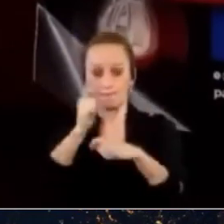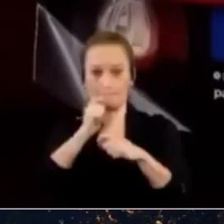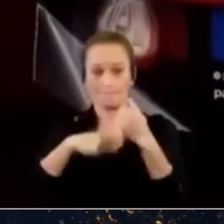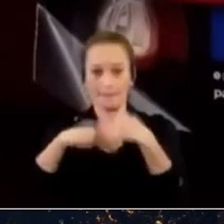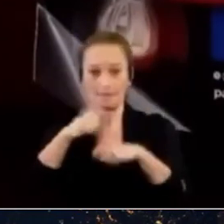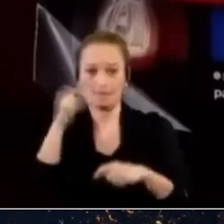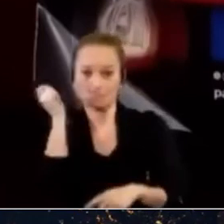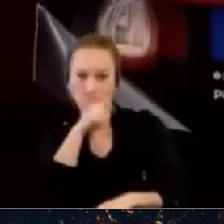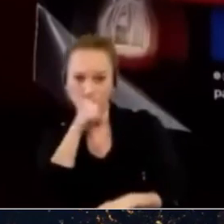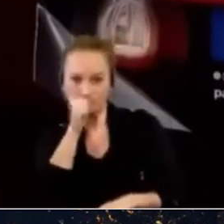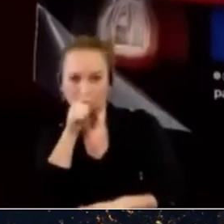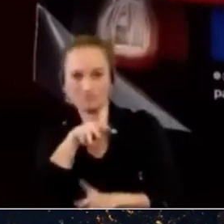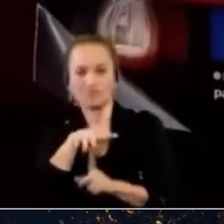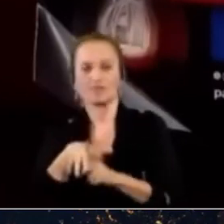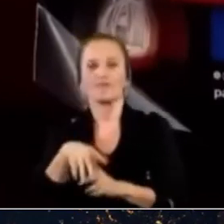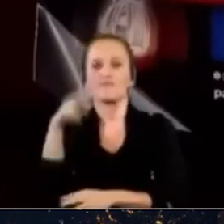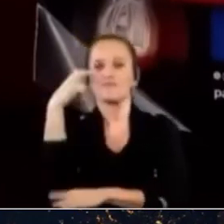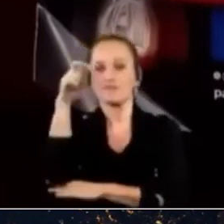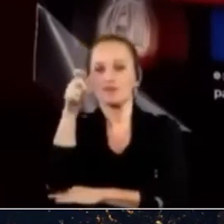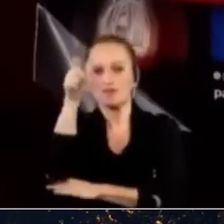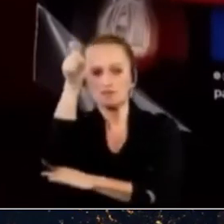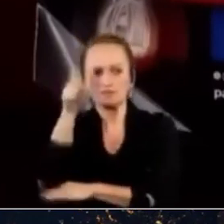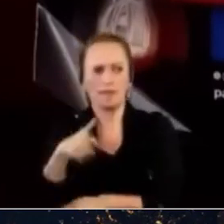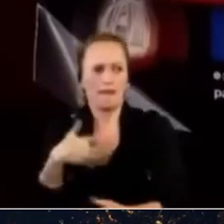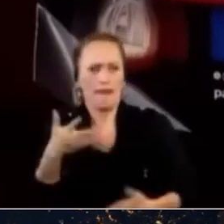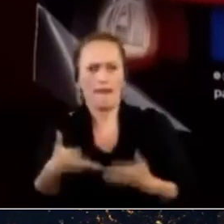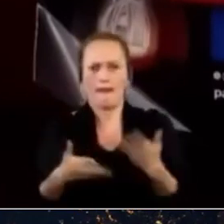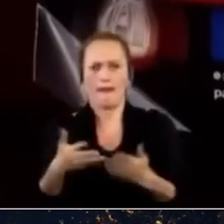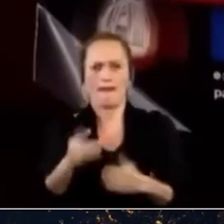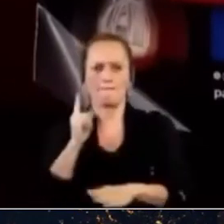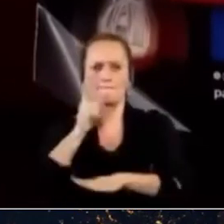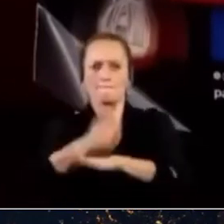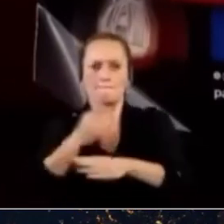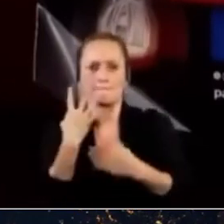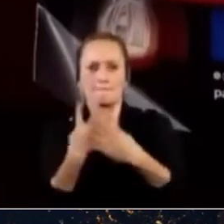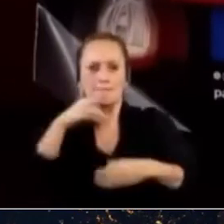Fiscales que no son capaces de dictar una orden de captura porque los asesinan.